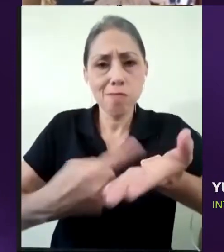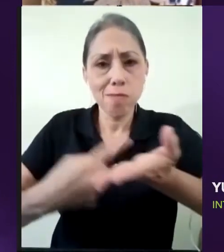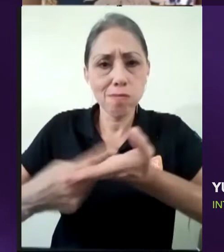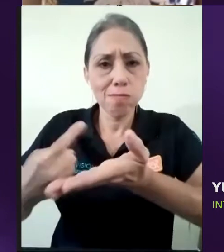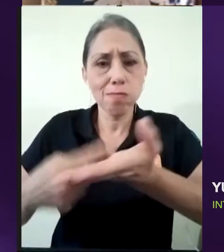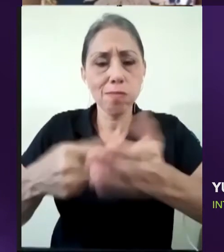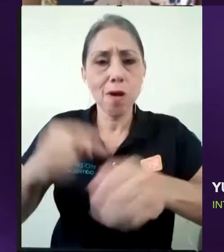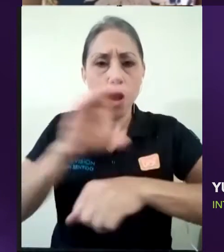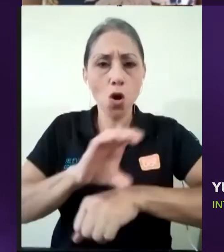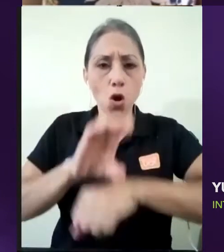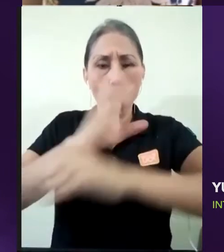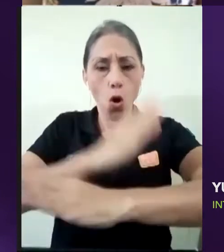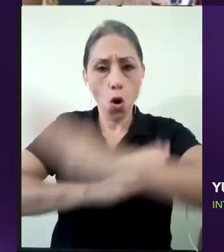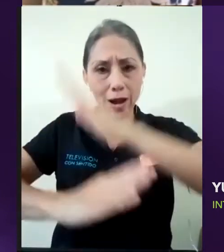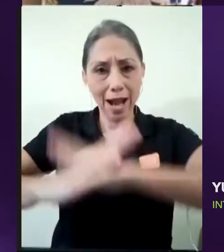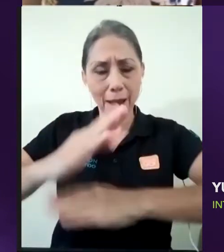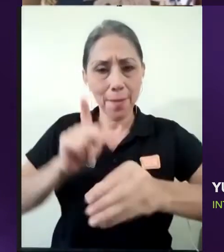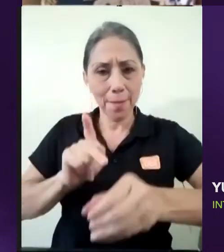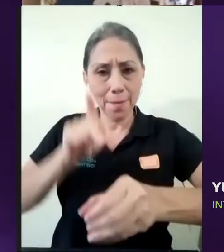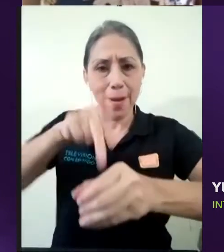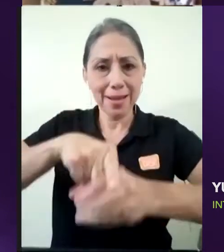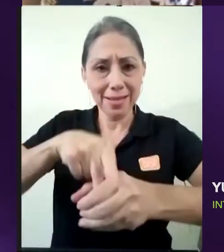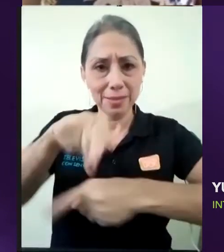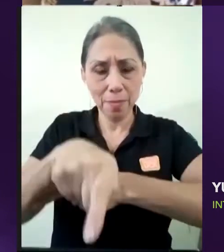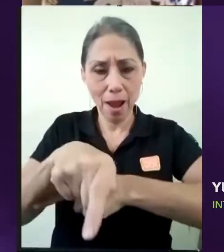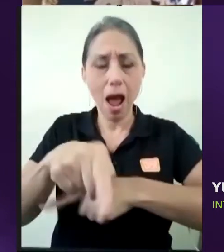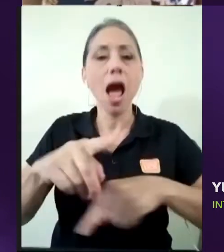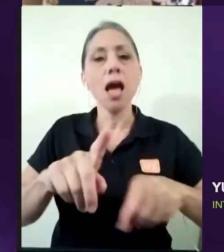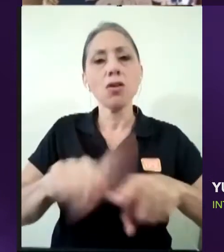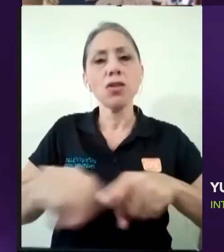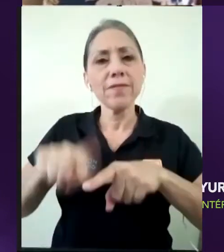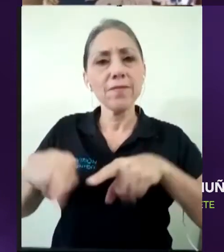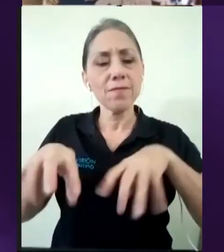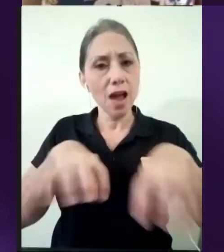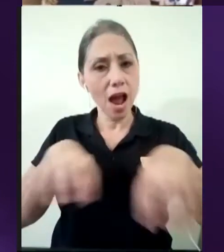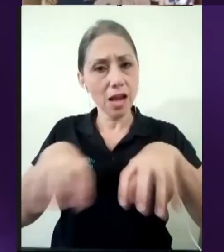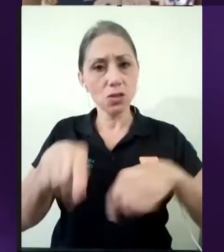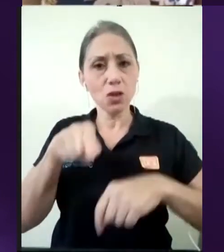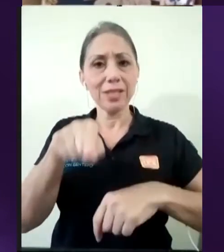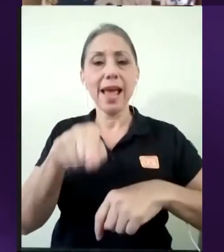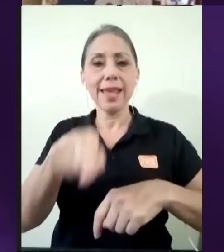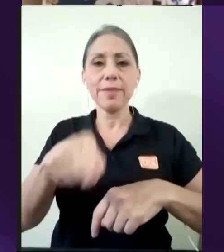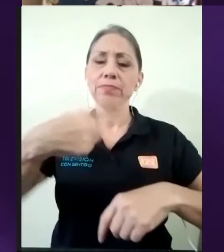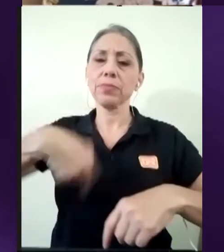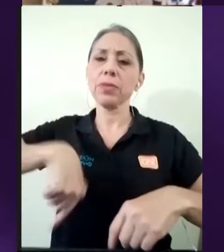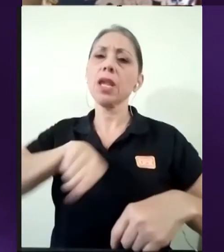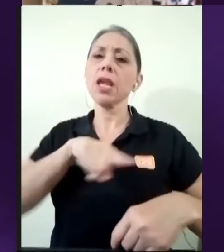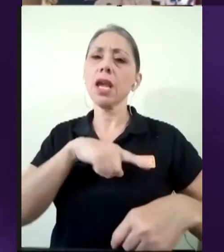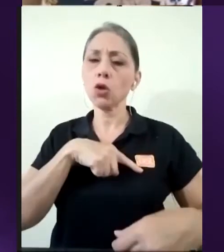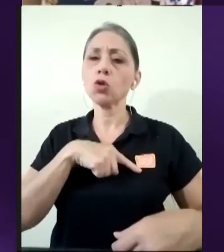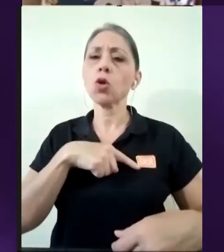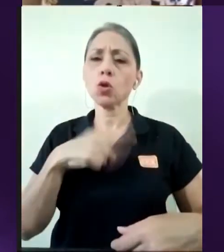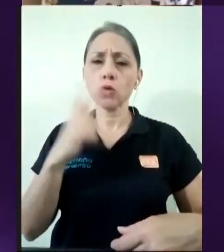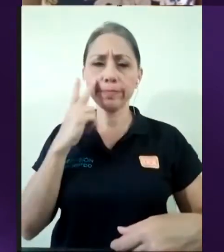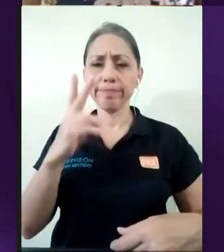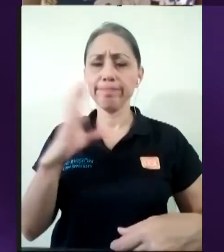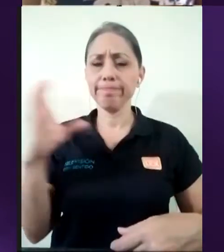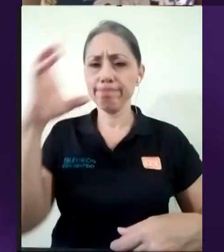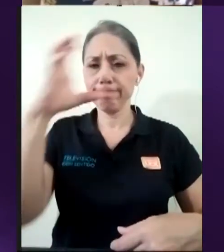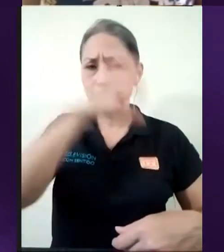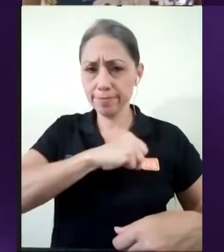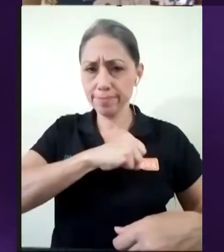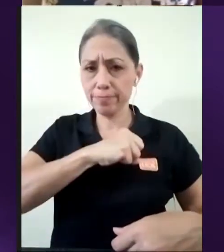activamente, y de ahí se dirigen una serie de acciones que identificamos a partir de las necesidades